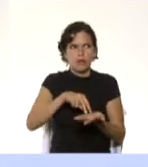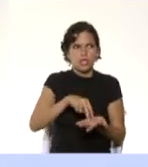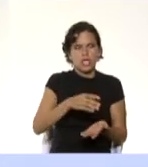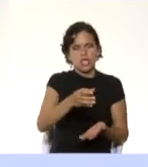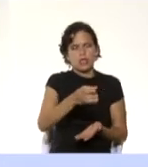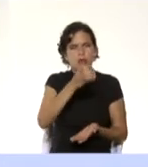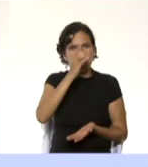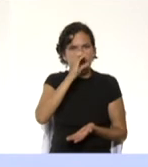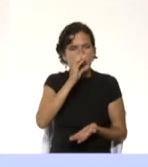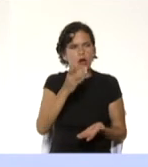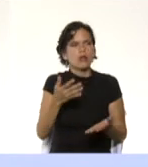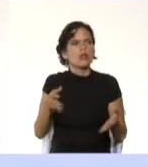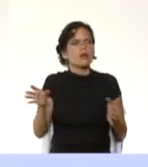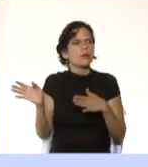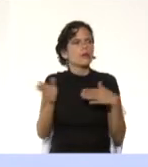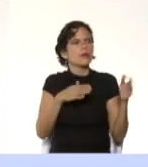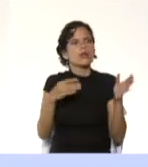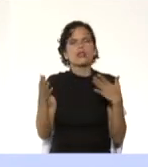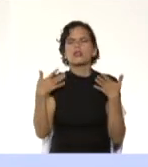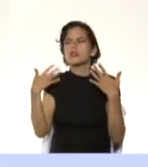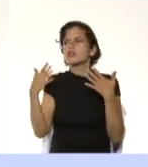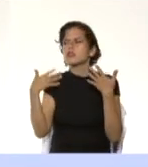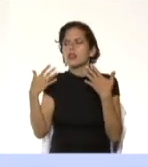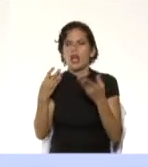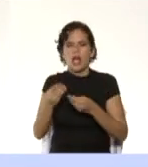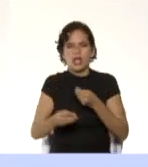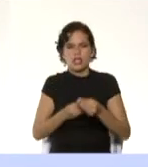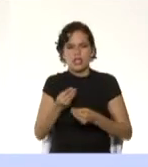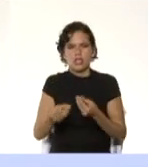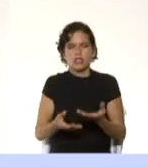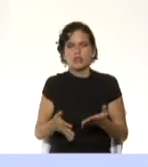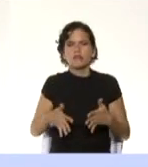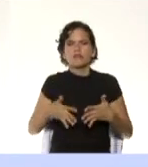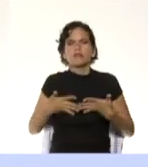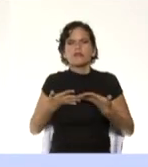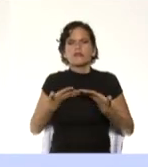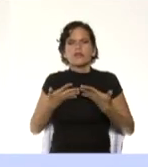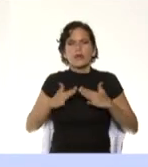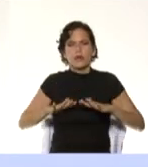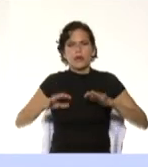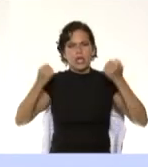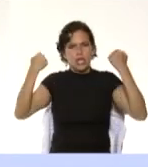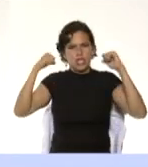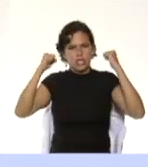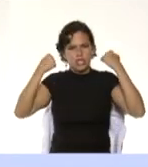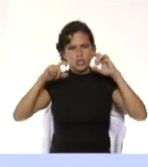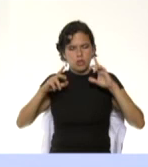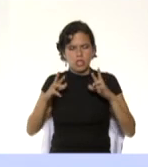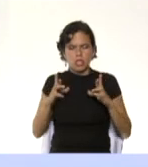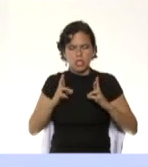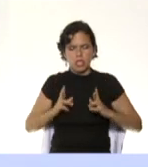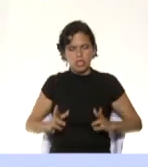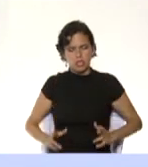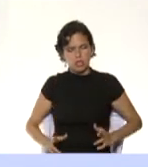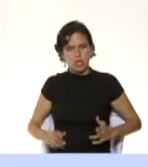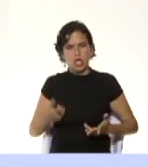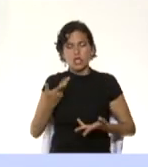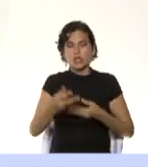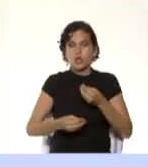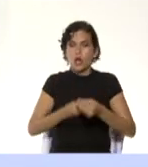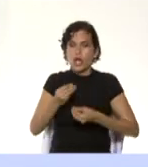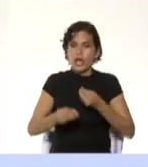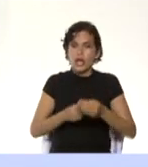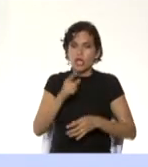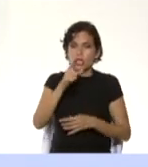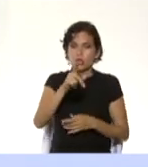tomar agua, tomar aire fresco, realizar incluso ejercicios de respiración y ejercicios de relajación. Eso te permitirá que